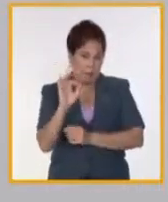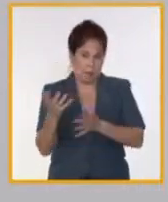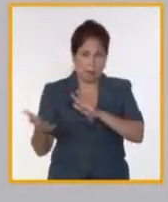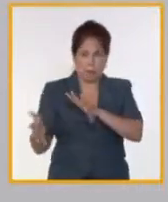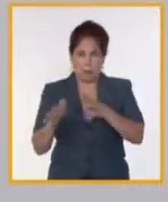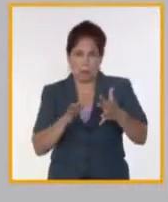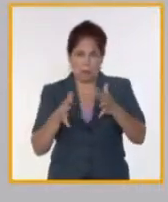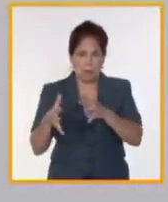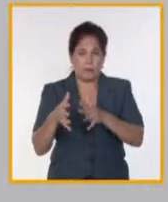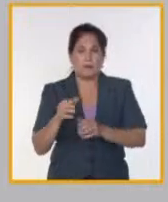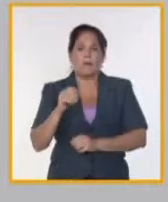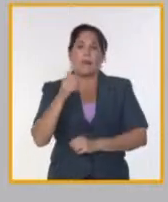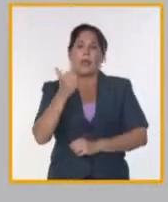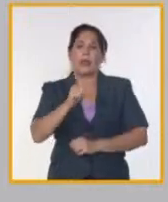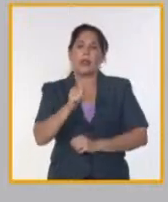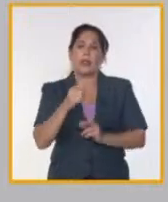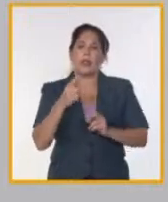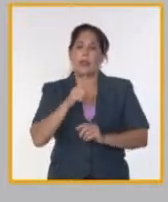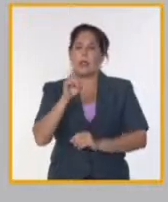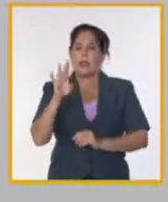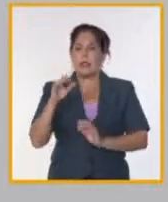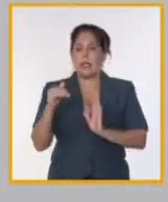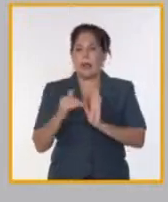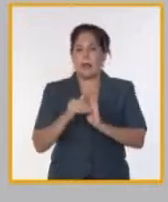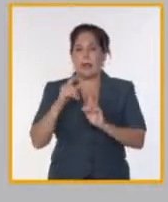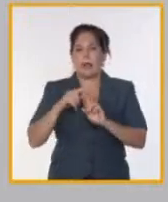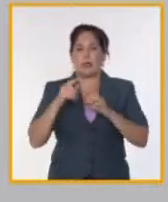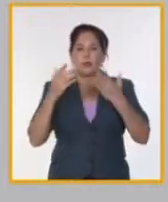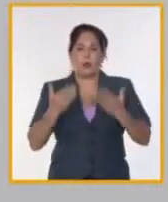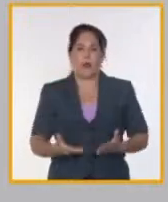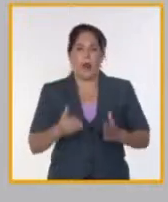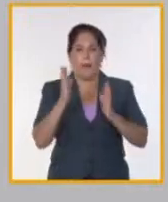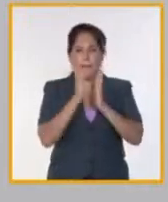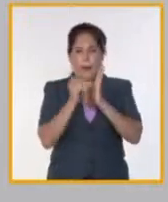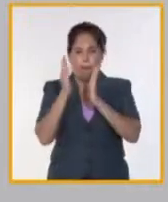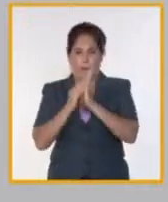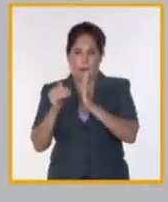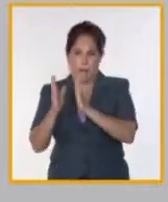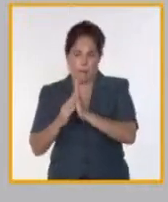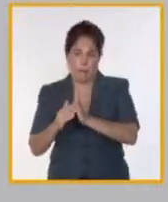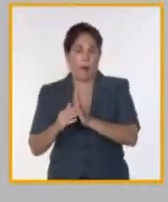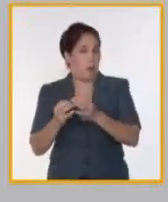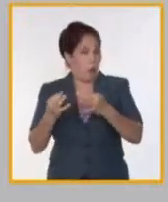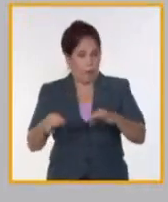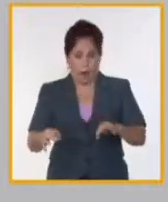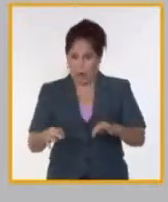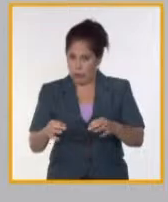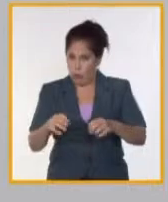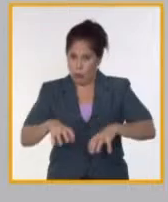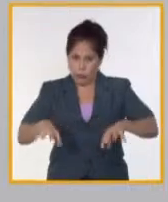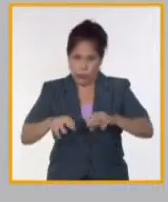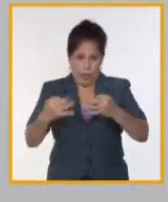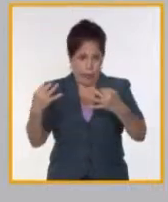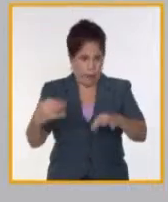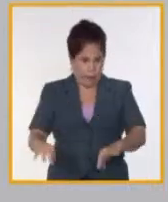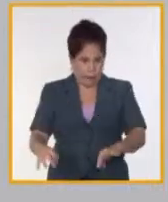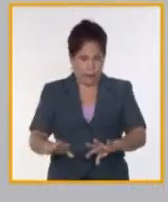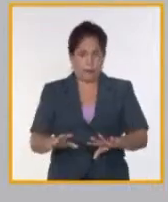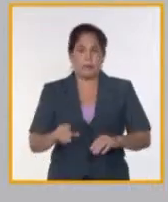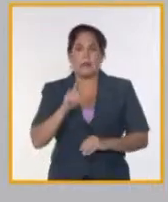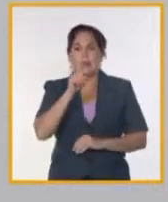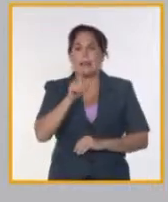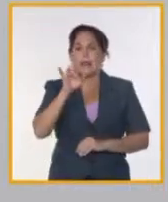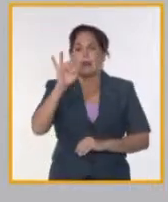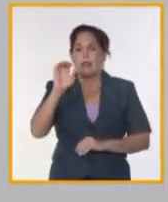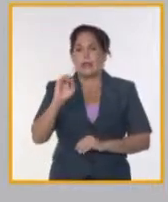sal, está entre 10 y 15.000 toneladas mensuales en condiciones normales de desarrollo de la economía. Eso hace en el orden de las